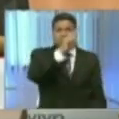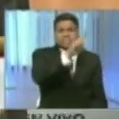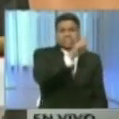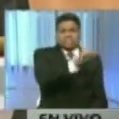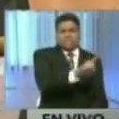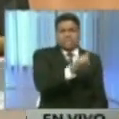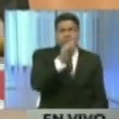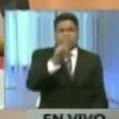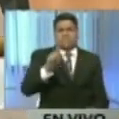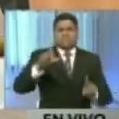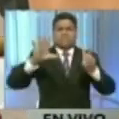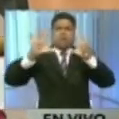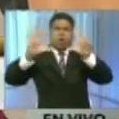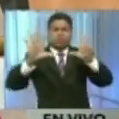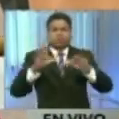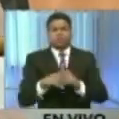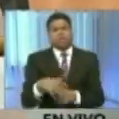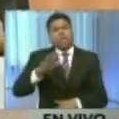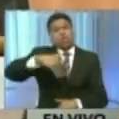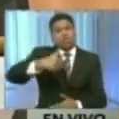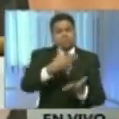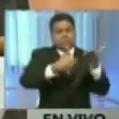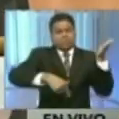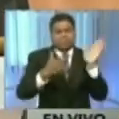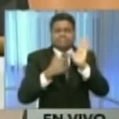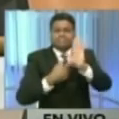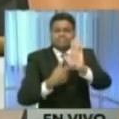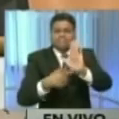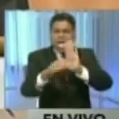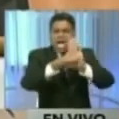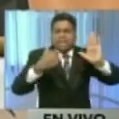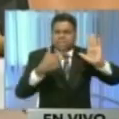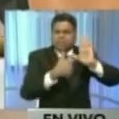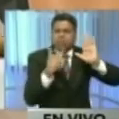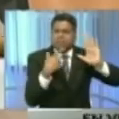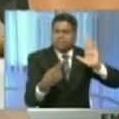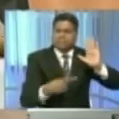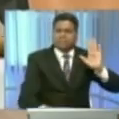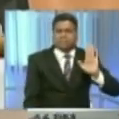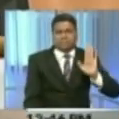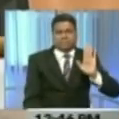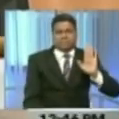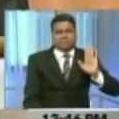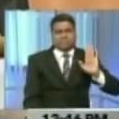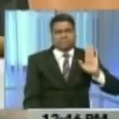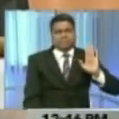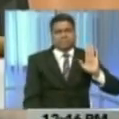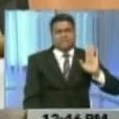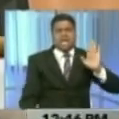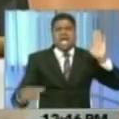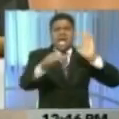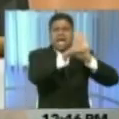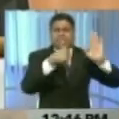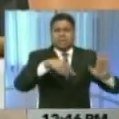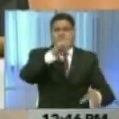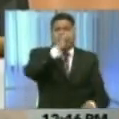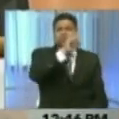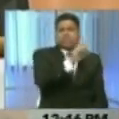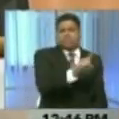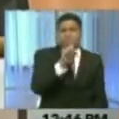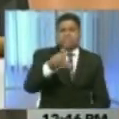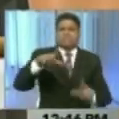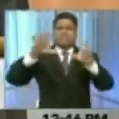118, donde están contemplados el marco de su actuación. Artículo